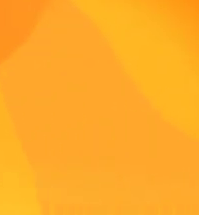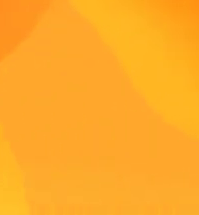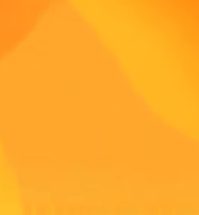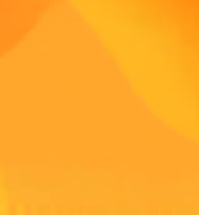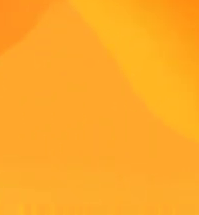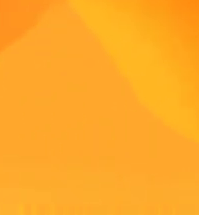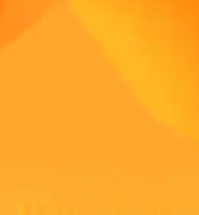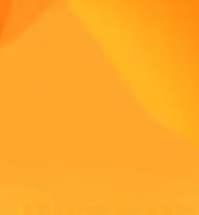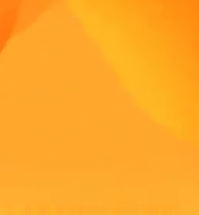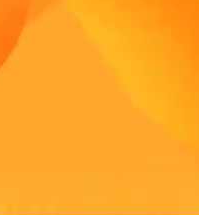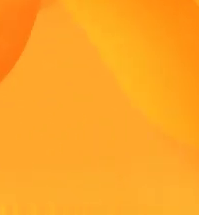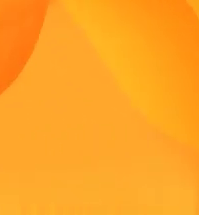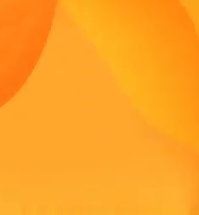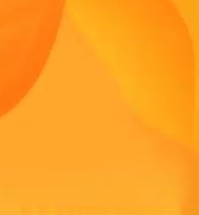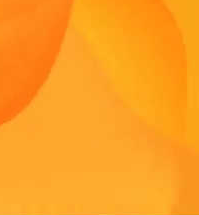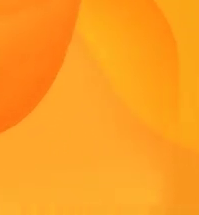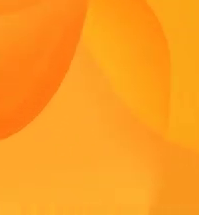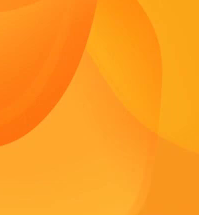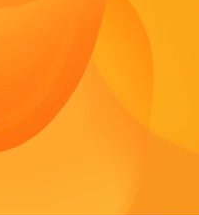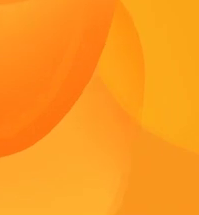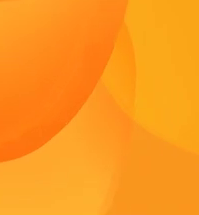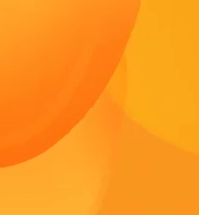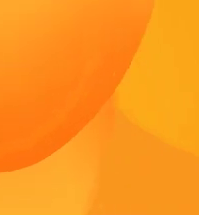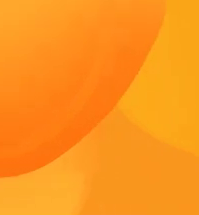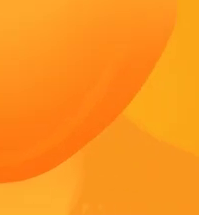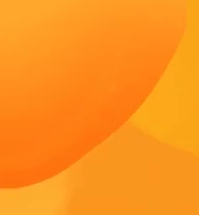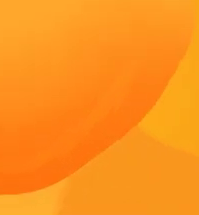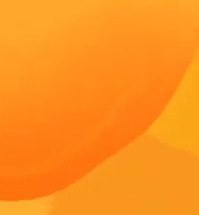¡Qué guapa te ves!